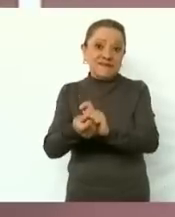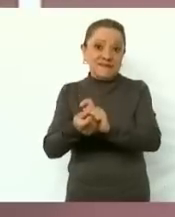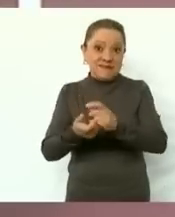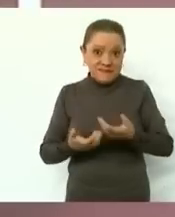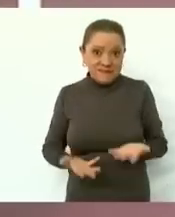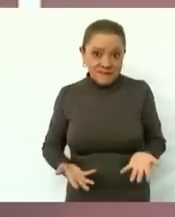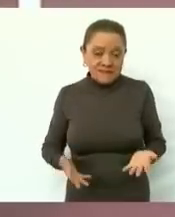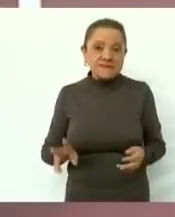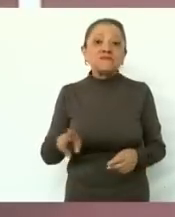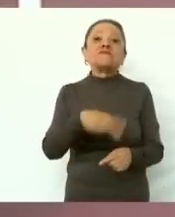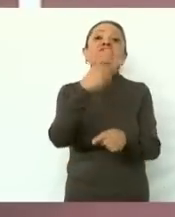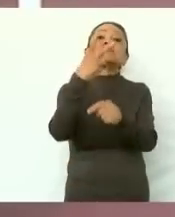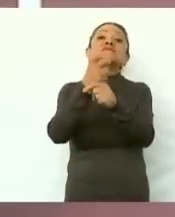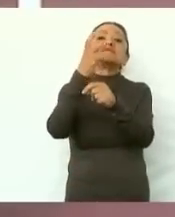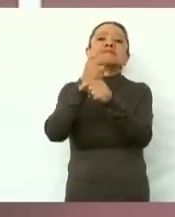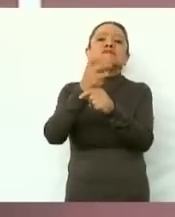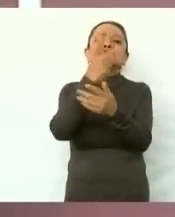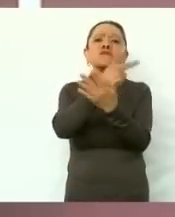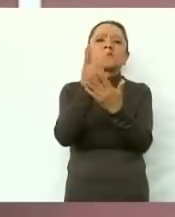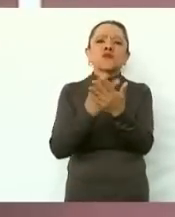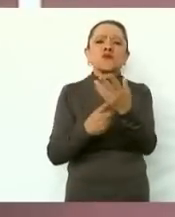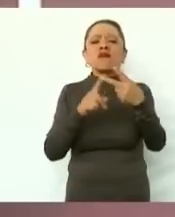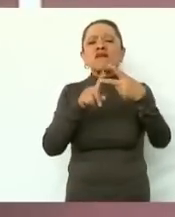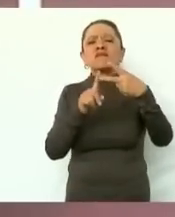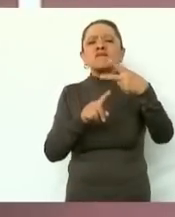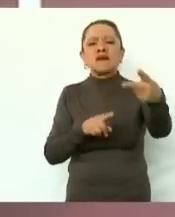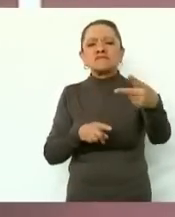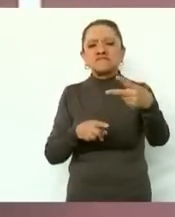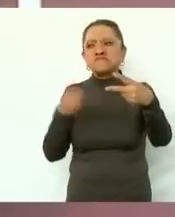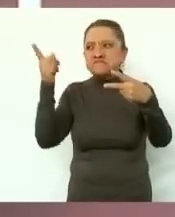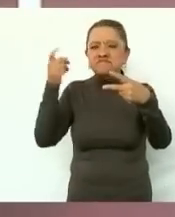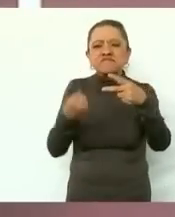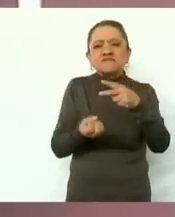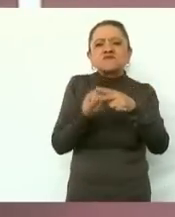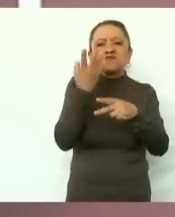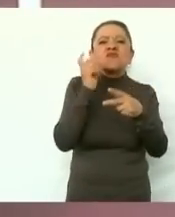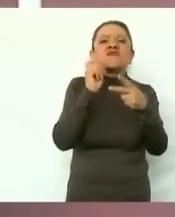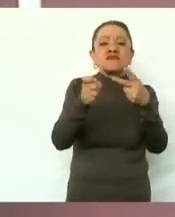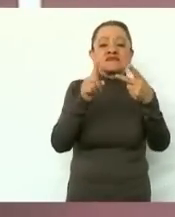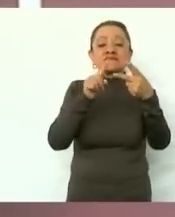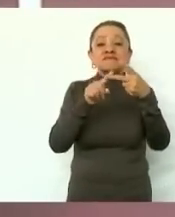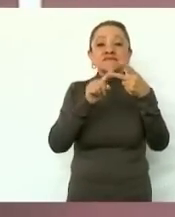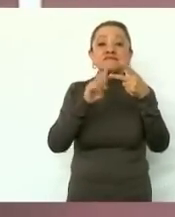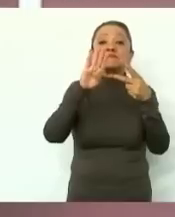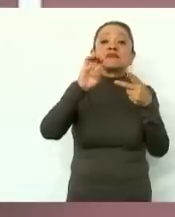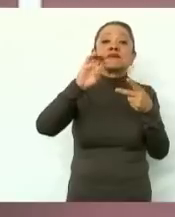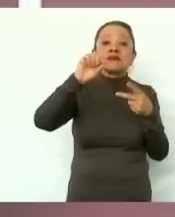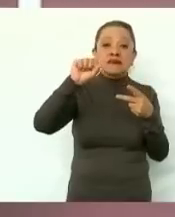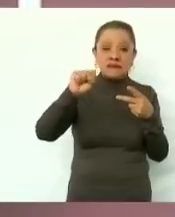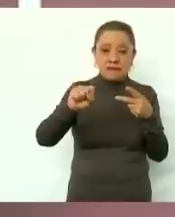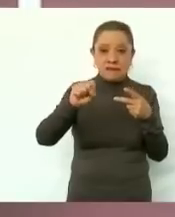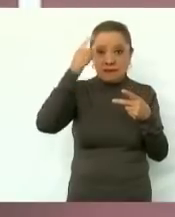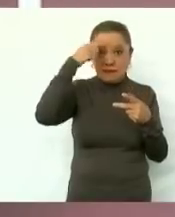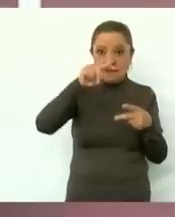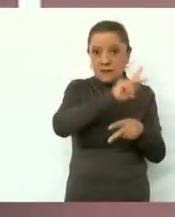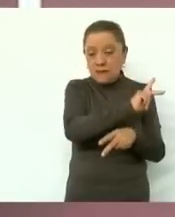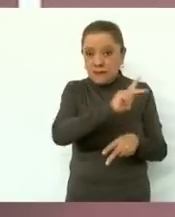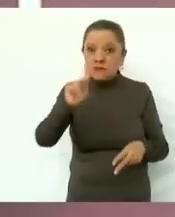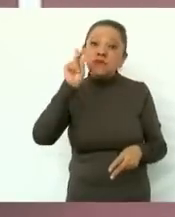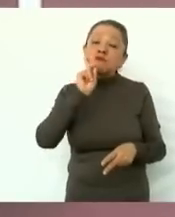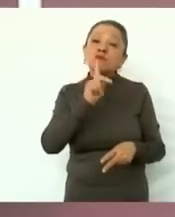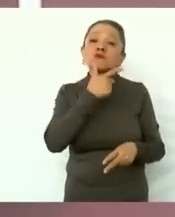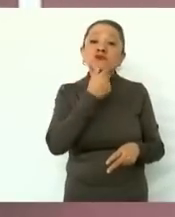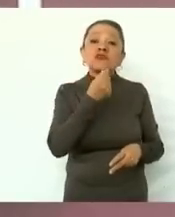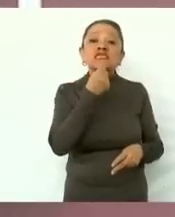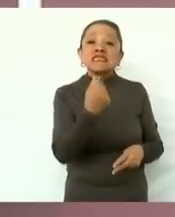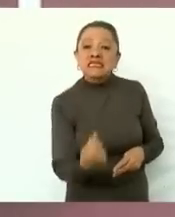El segundo programa de bienestar es becas para todas y todos los niños que van a